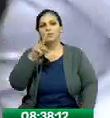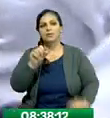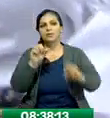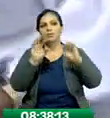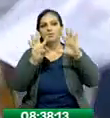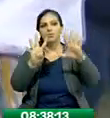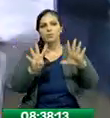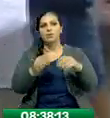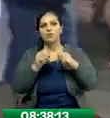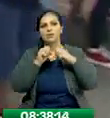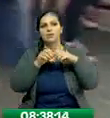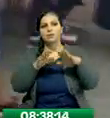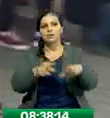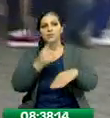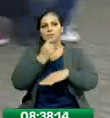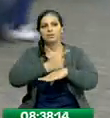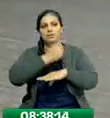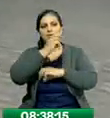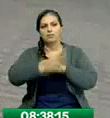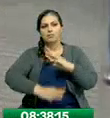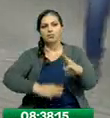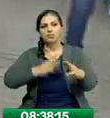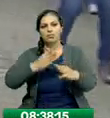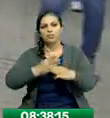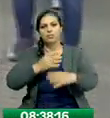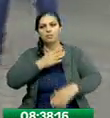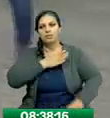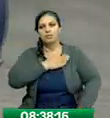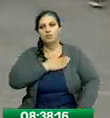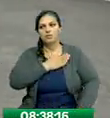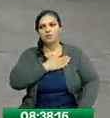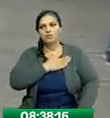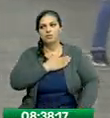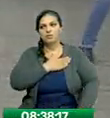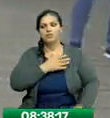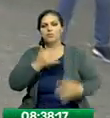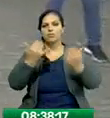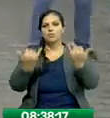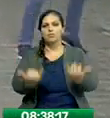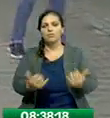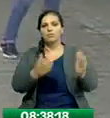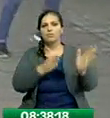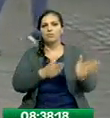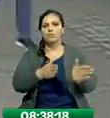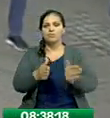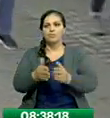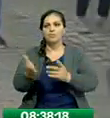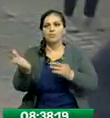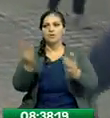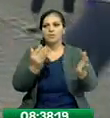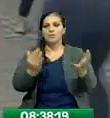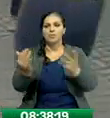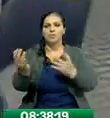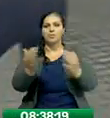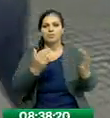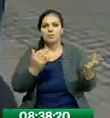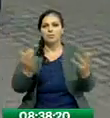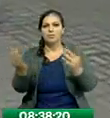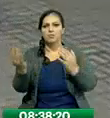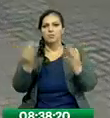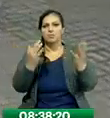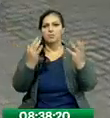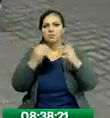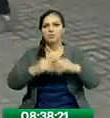freno jurado lópez hemos organizado un evento como ustedes pueden ver es un evento que está dirigido a toda la población a toda la ciudadanía no